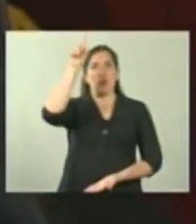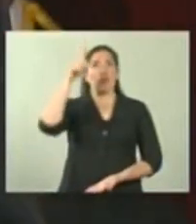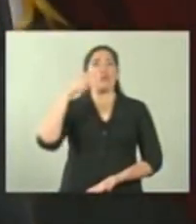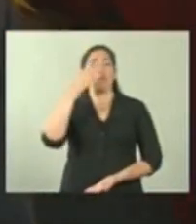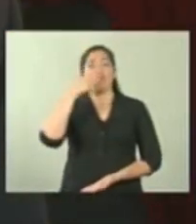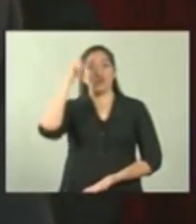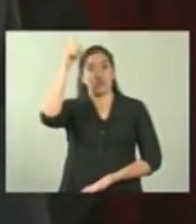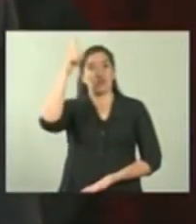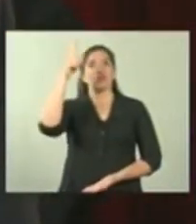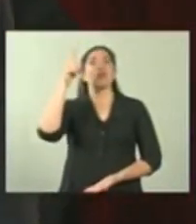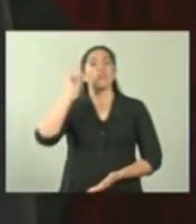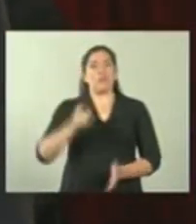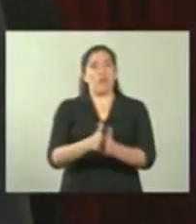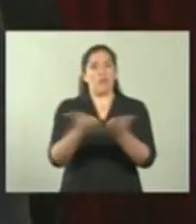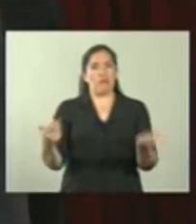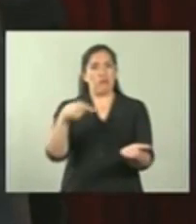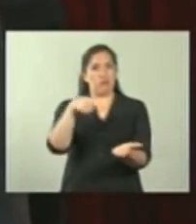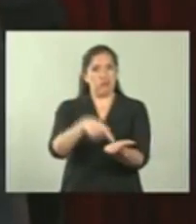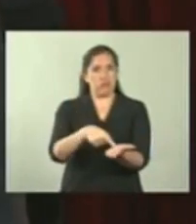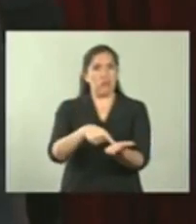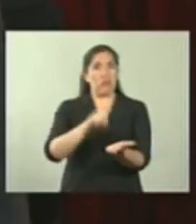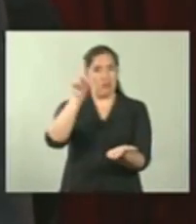del por